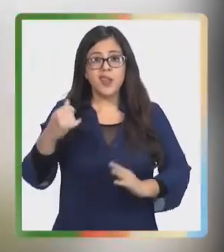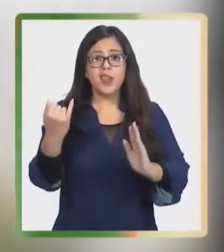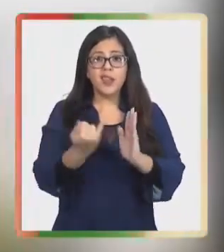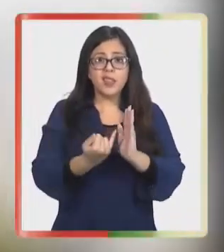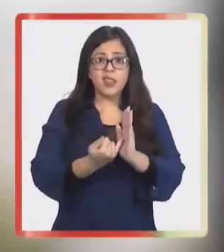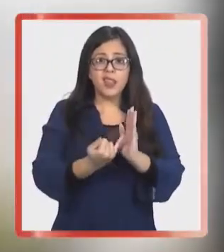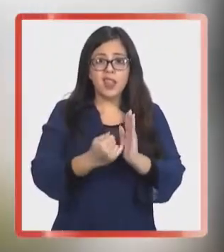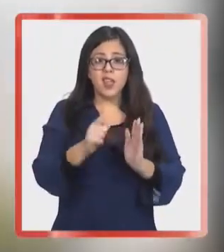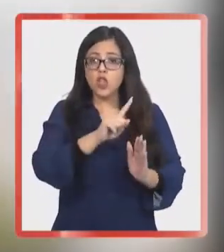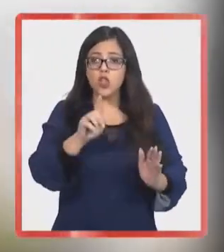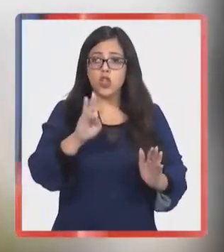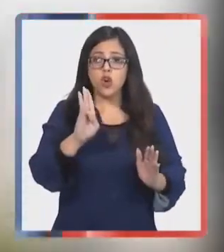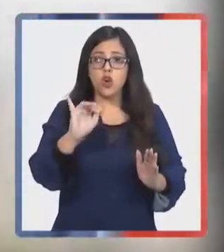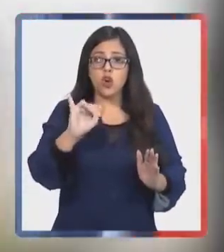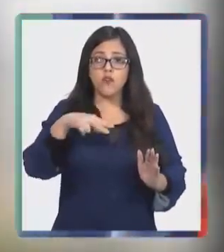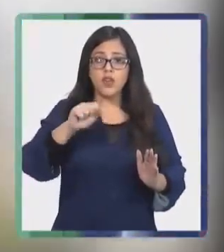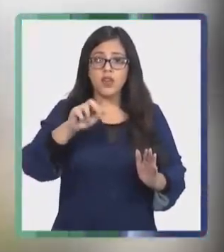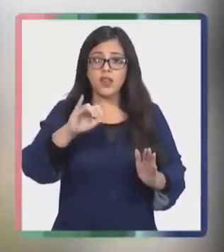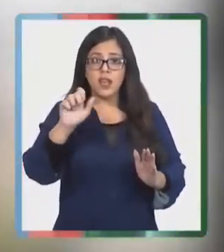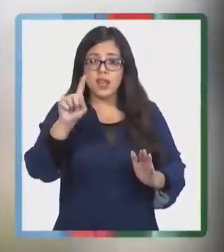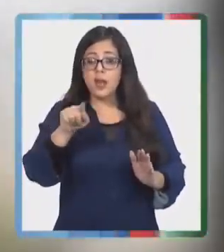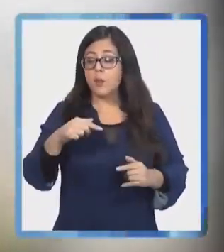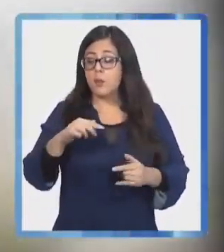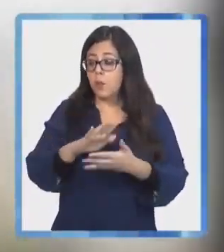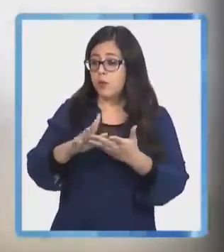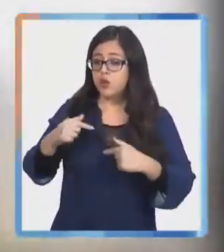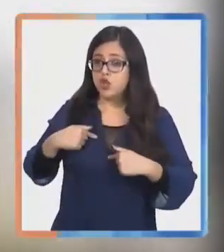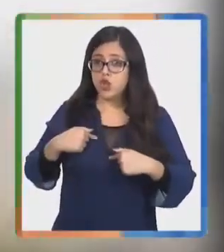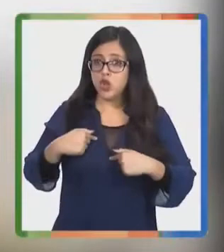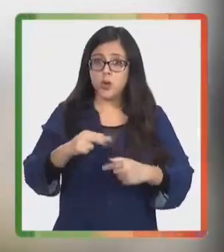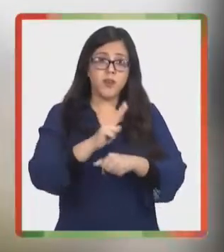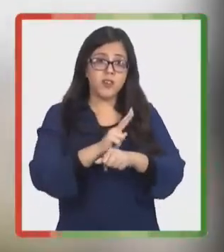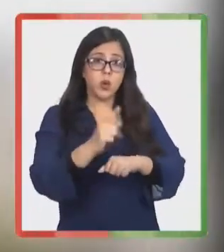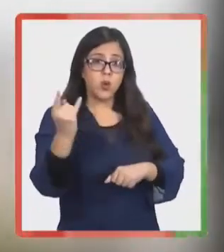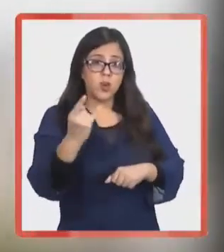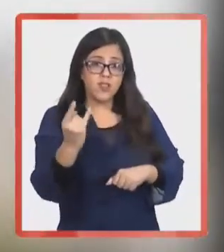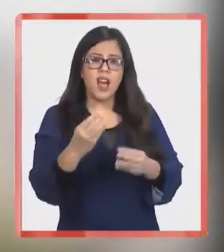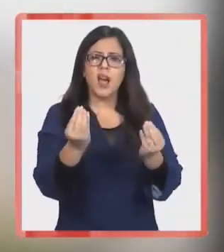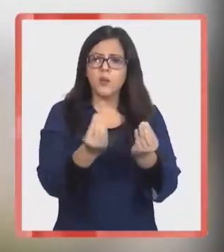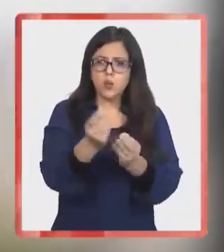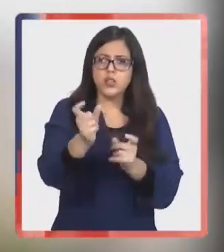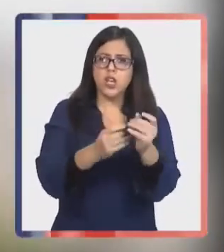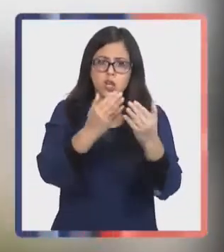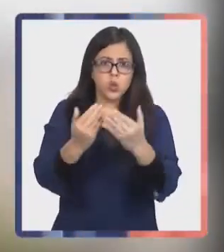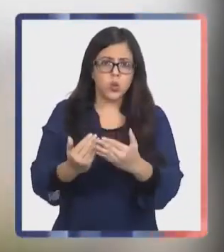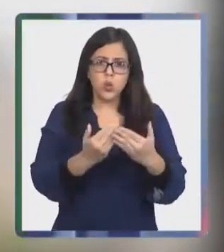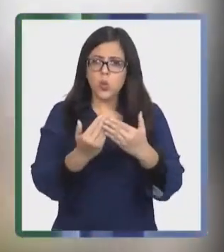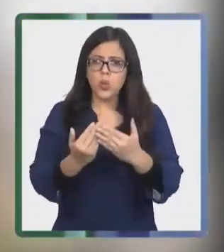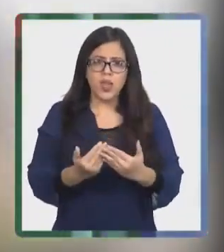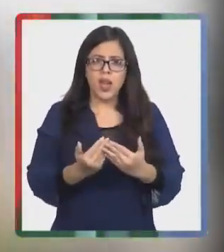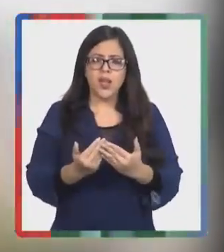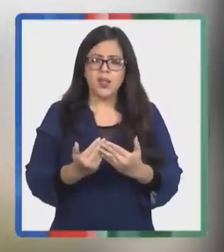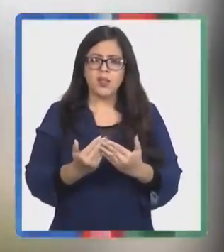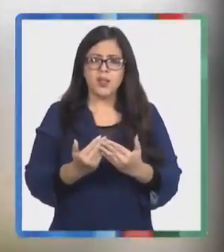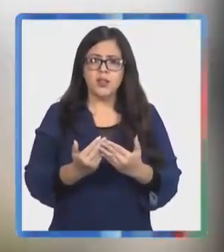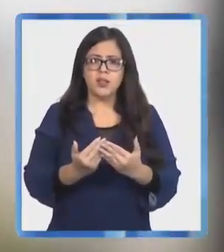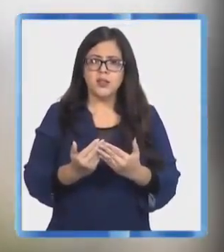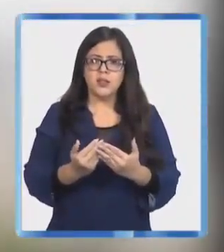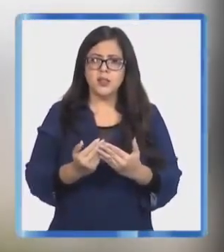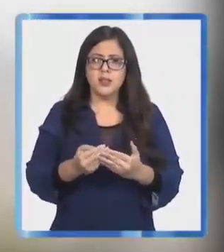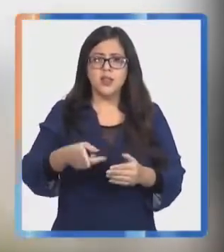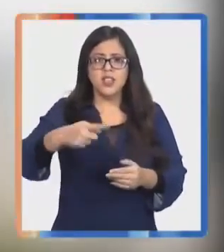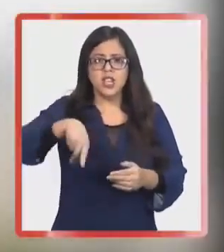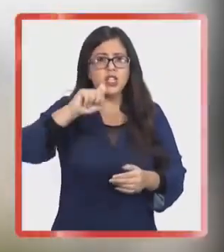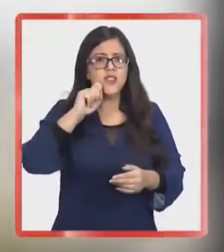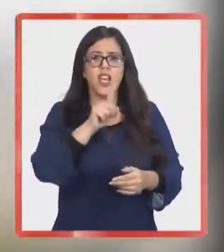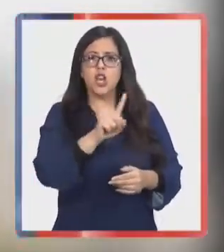Las identidades no binarias, yo por ejemplo que hago clases en la universidad, tengo muchos estudiantes o muchos estudiantes, ¿no?, que